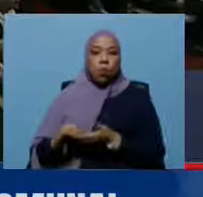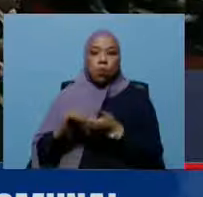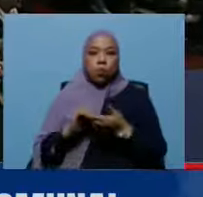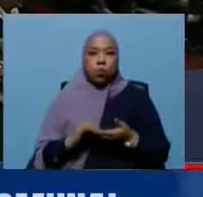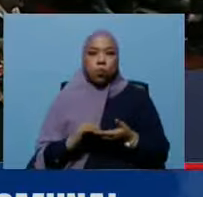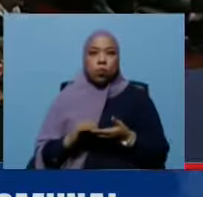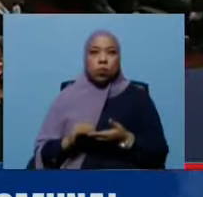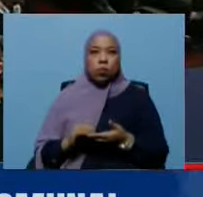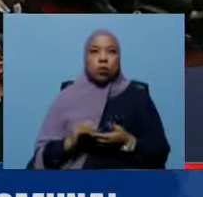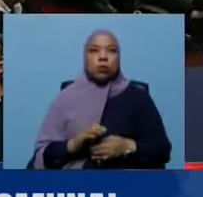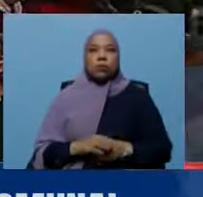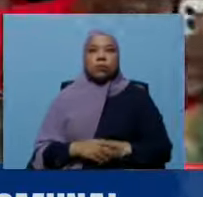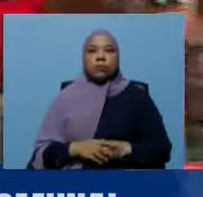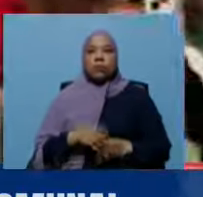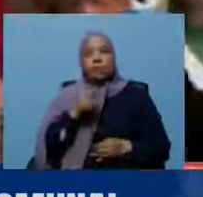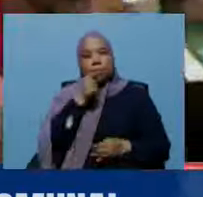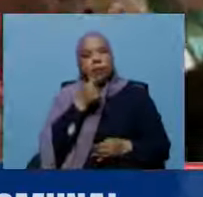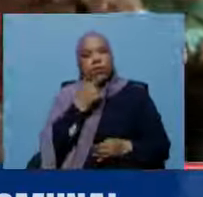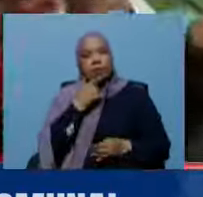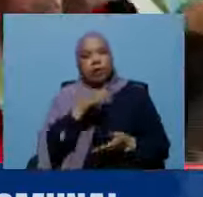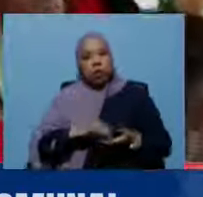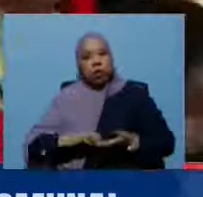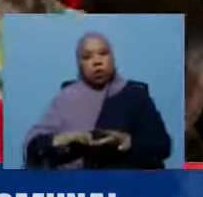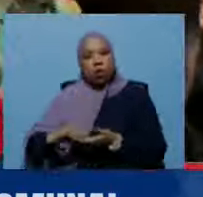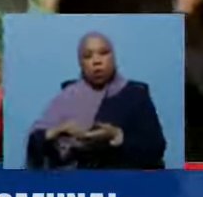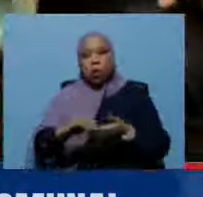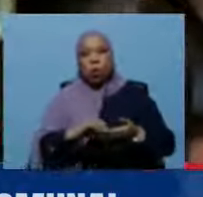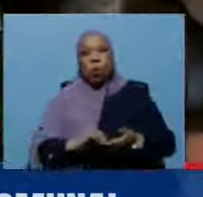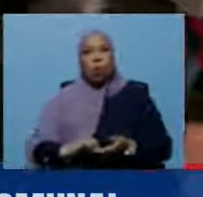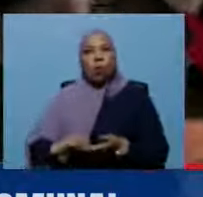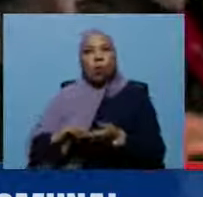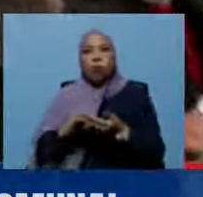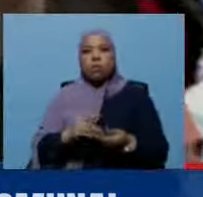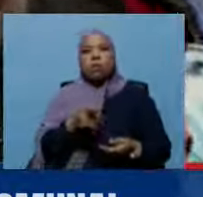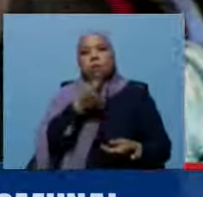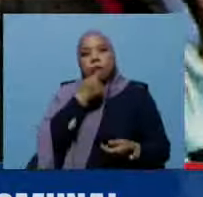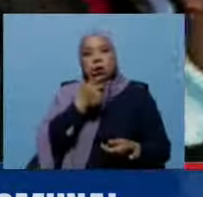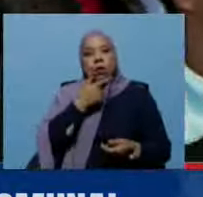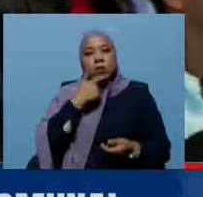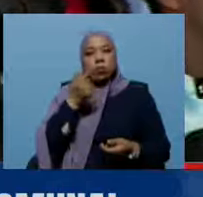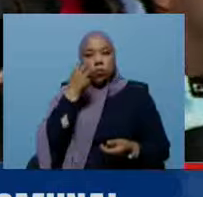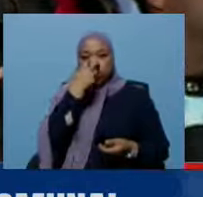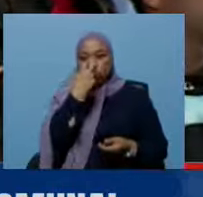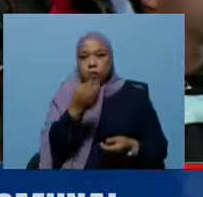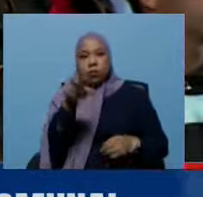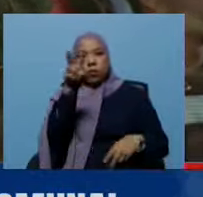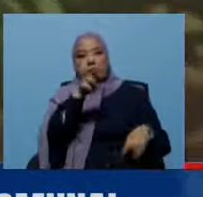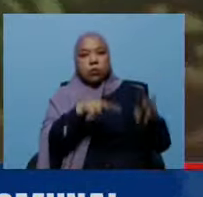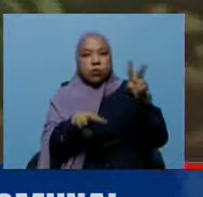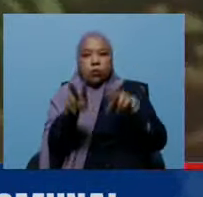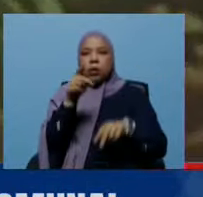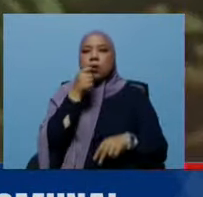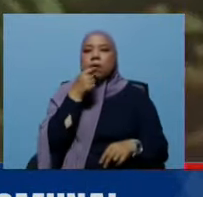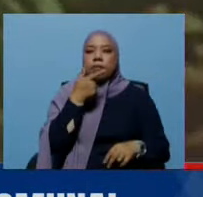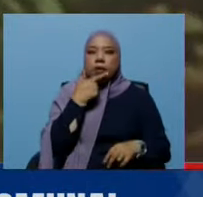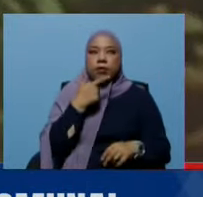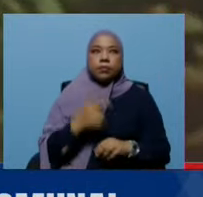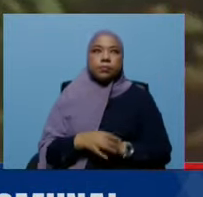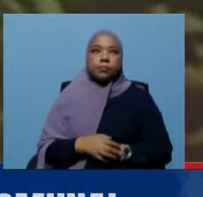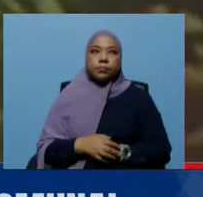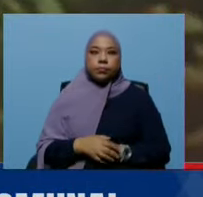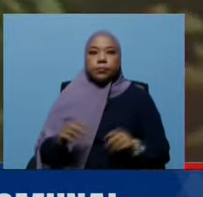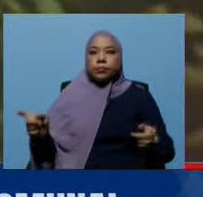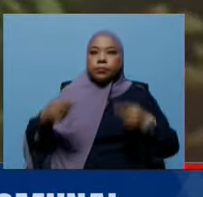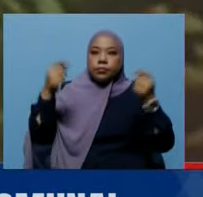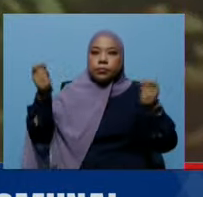de Trujillo, qué bello es Trujillo, muy hermoso. Yo lo recorrí ahorita cuando estaba en la peregrinación sagrada, que llaman